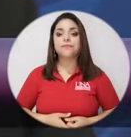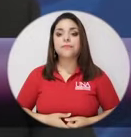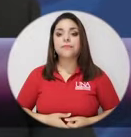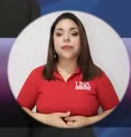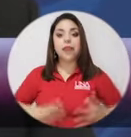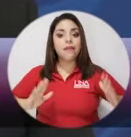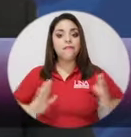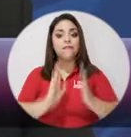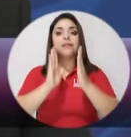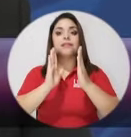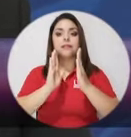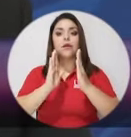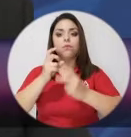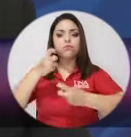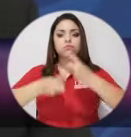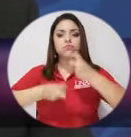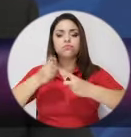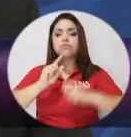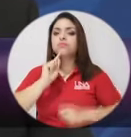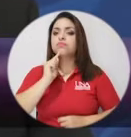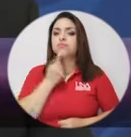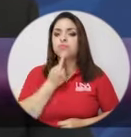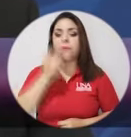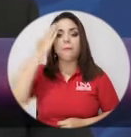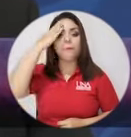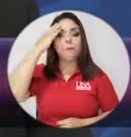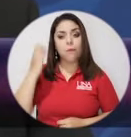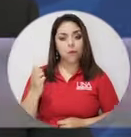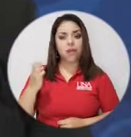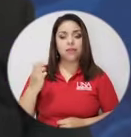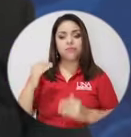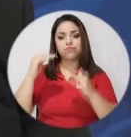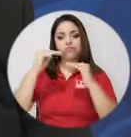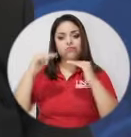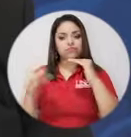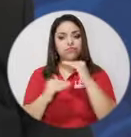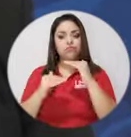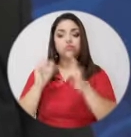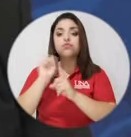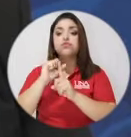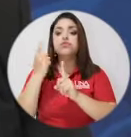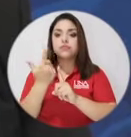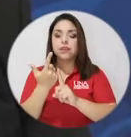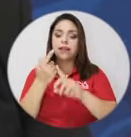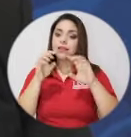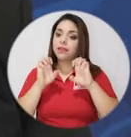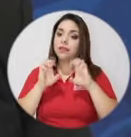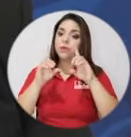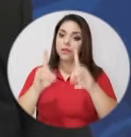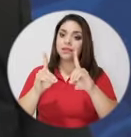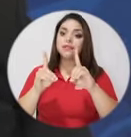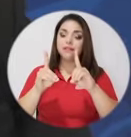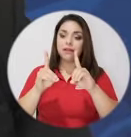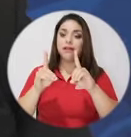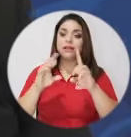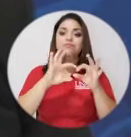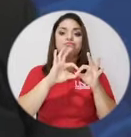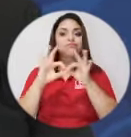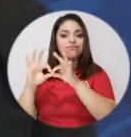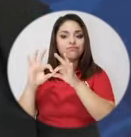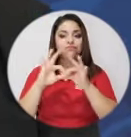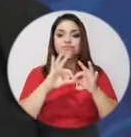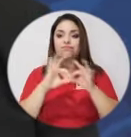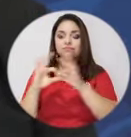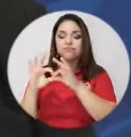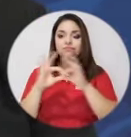Enfrenta un problema muy serio de desigualdad social y educativa que están correlacionadas,